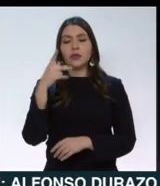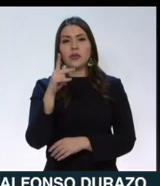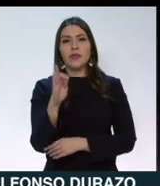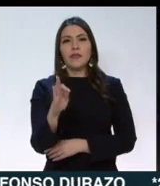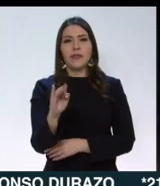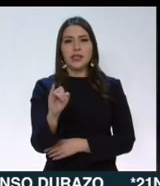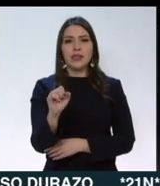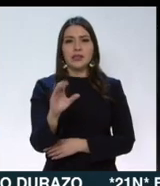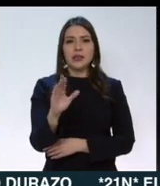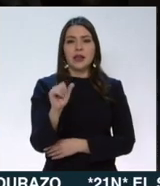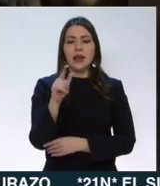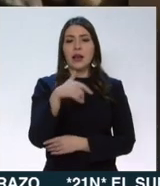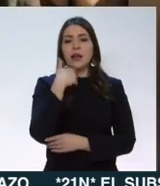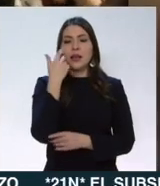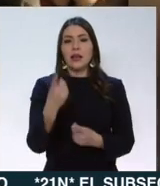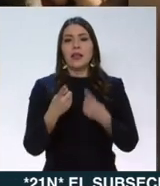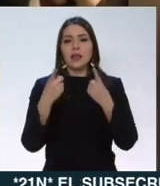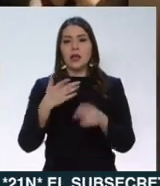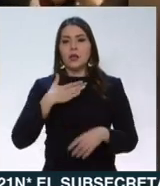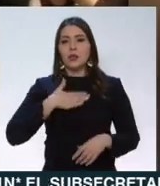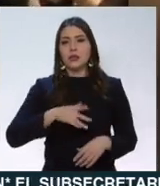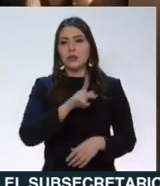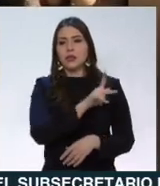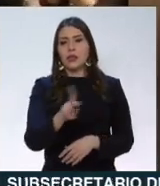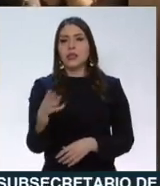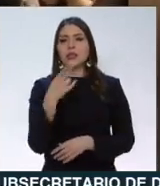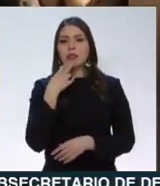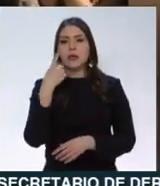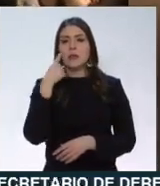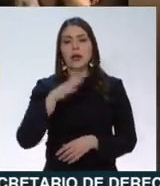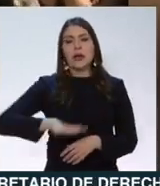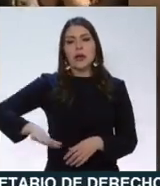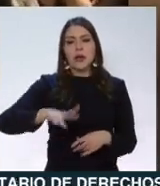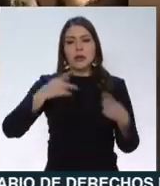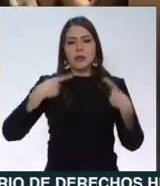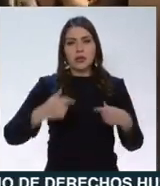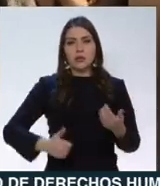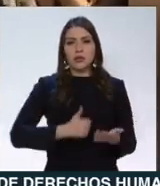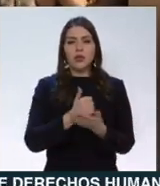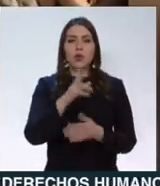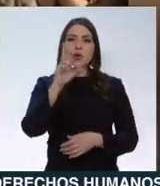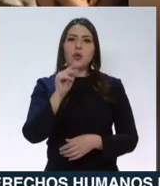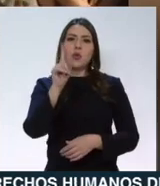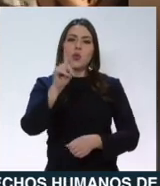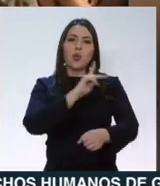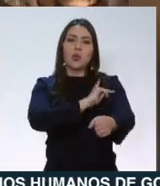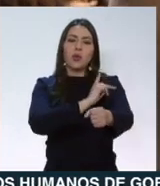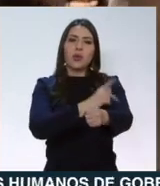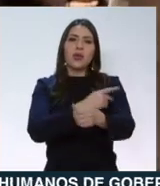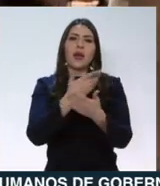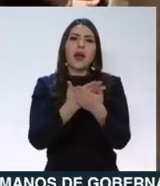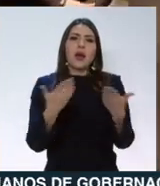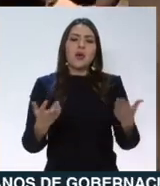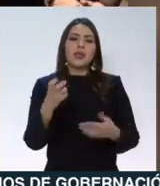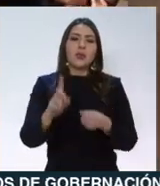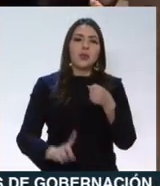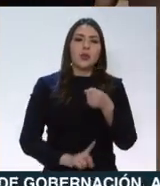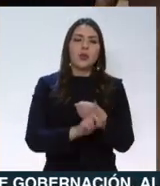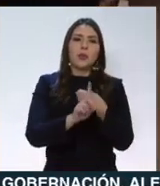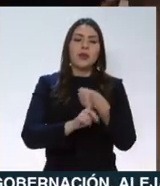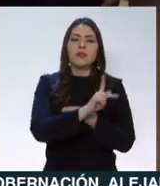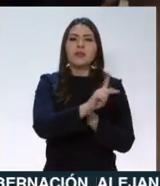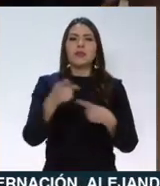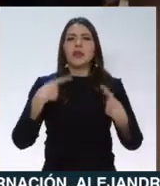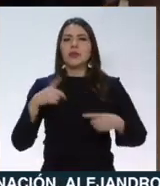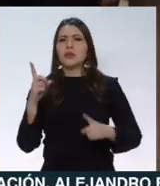de procuración e impartición de justicia sirva a la ciudadanía y no al poder, porque hoy ese es el problema que abona la